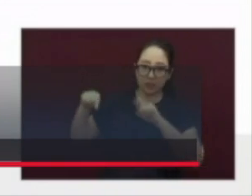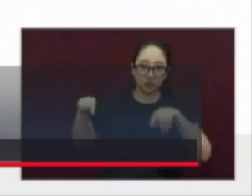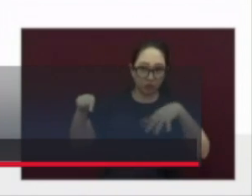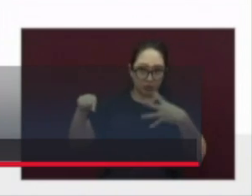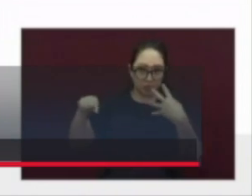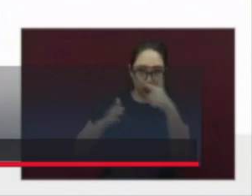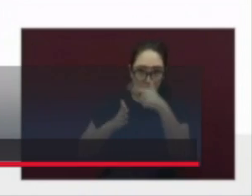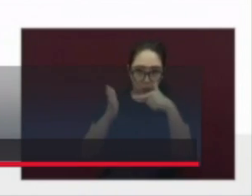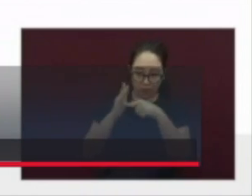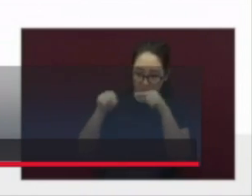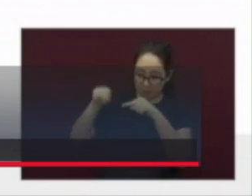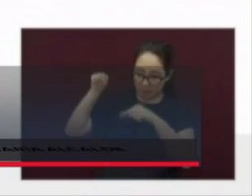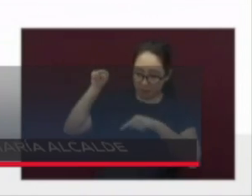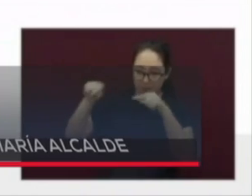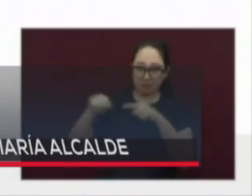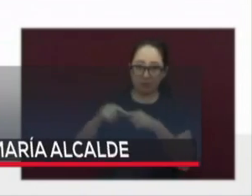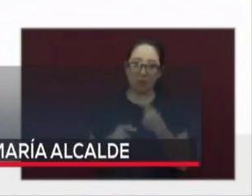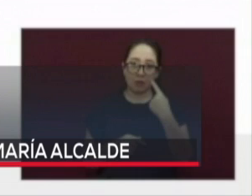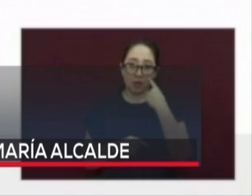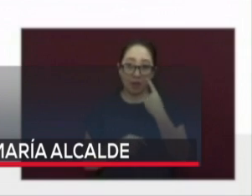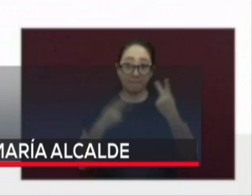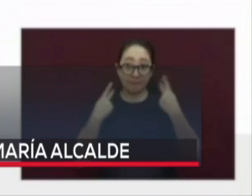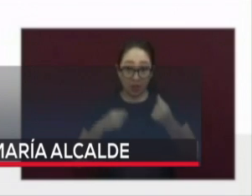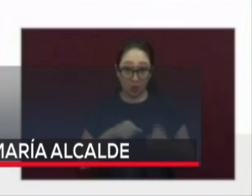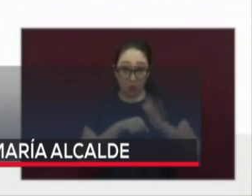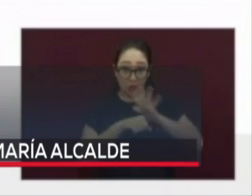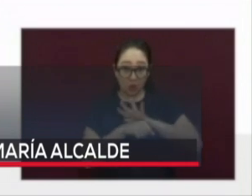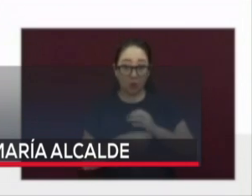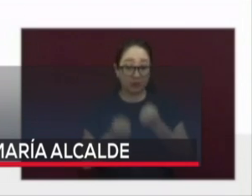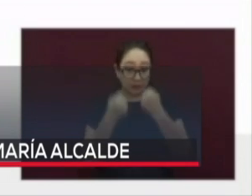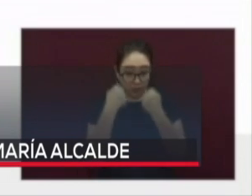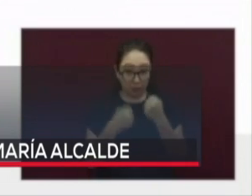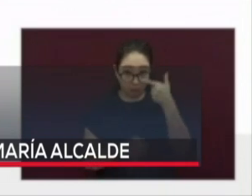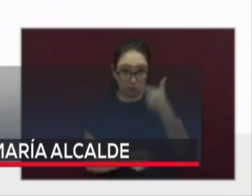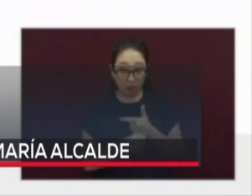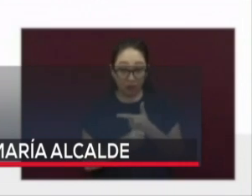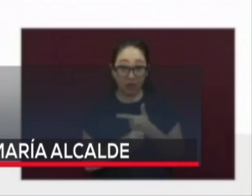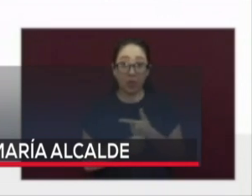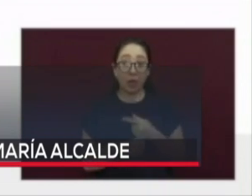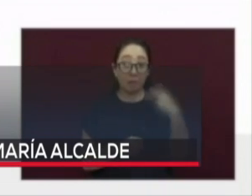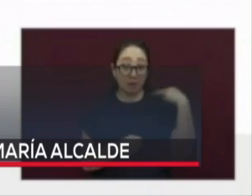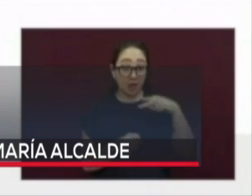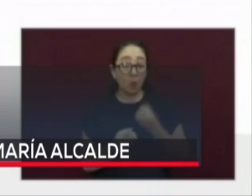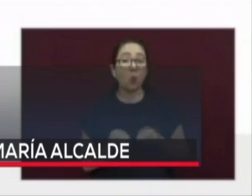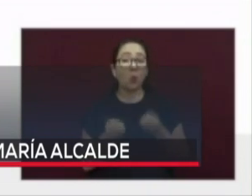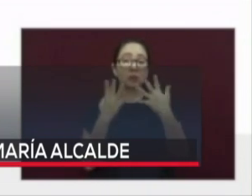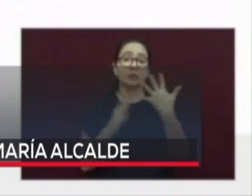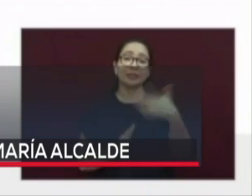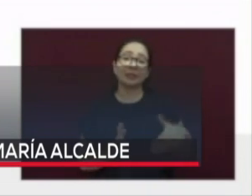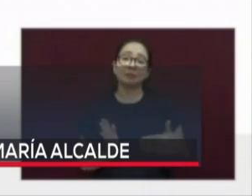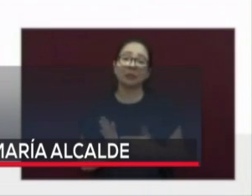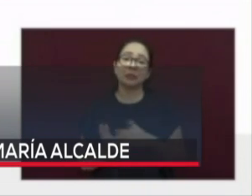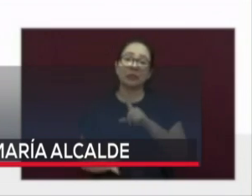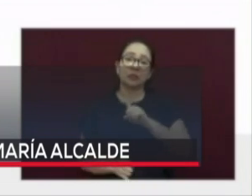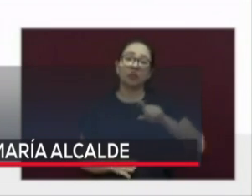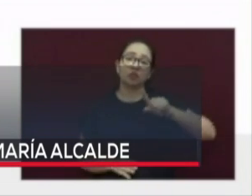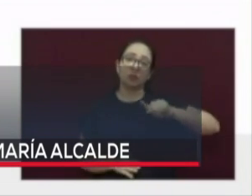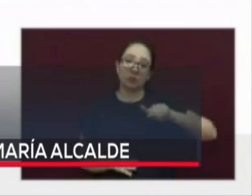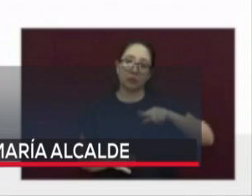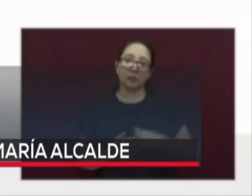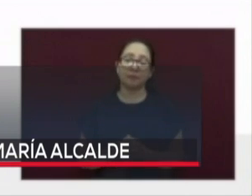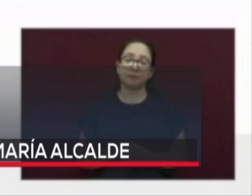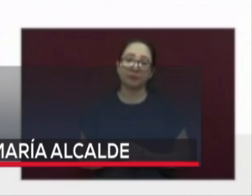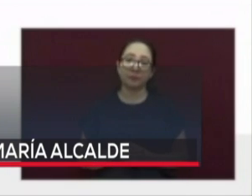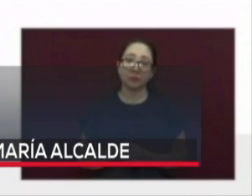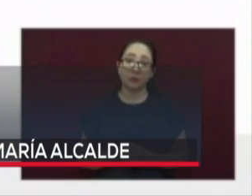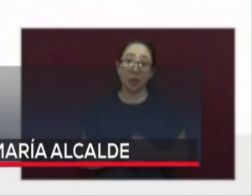estado. Miren ustedes, los casos positivos ahora ascienden a 10.170. Se consideran